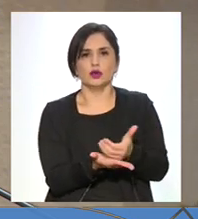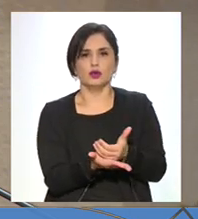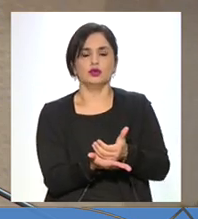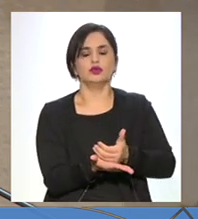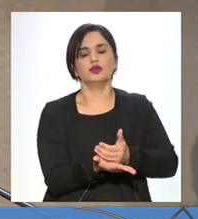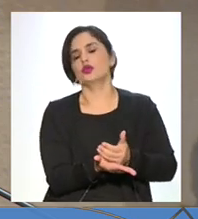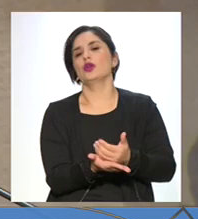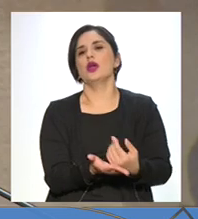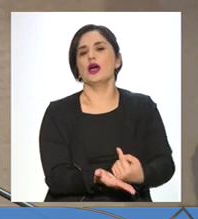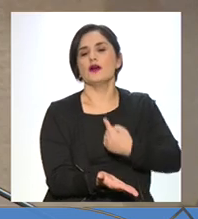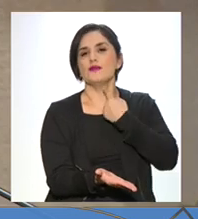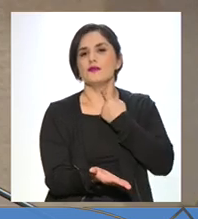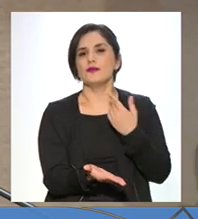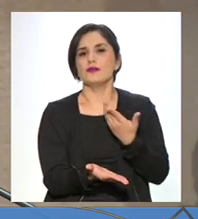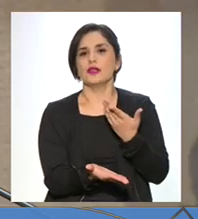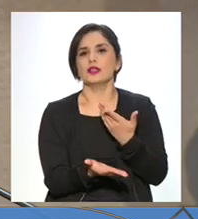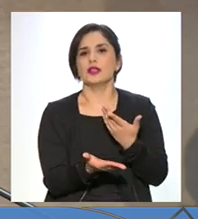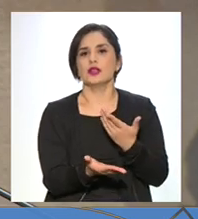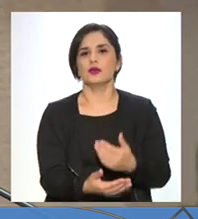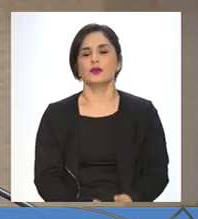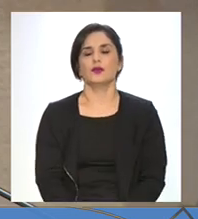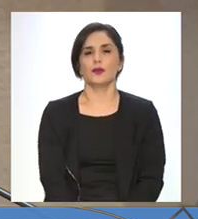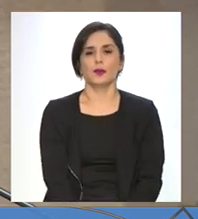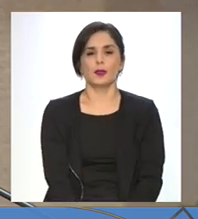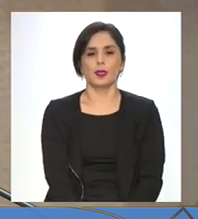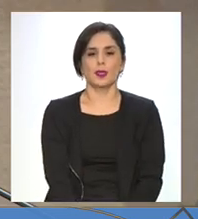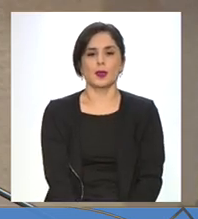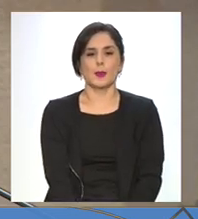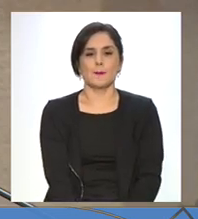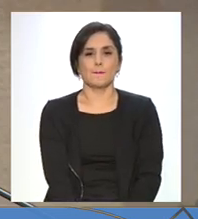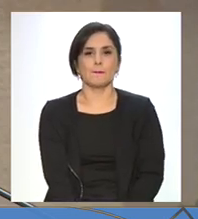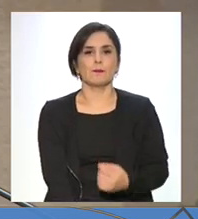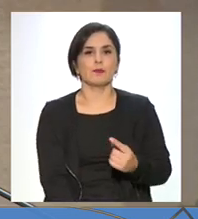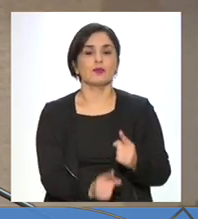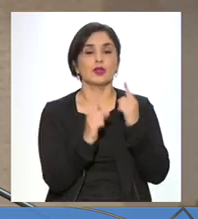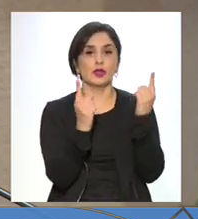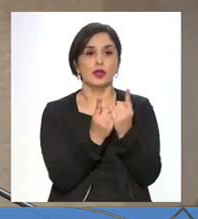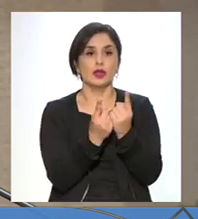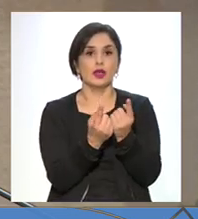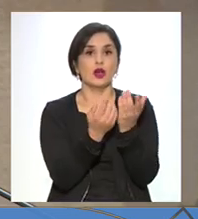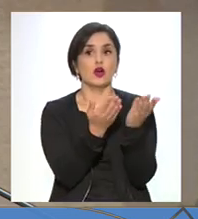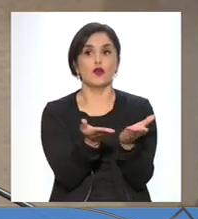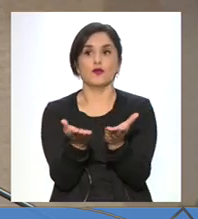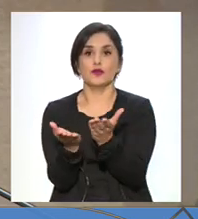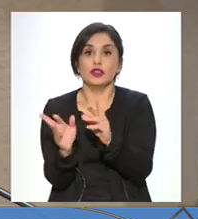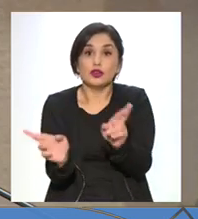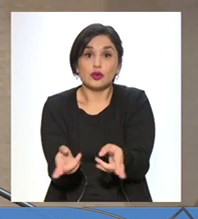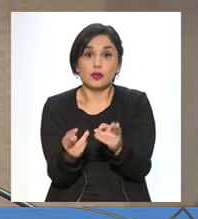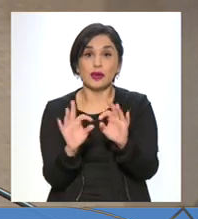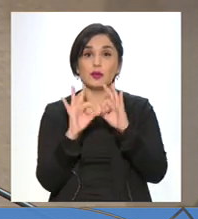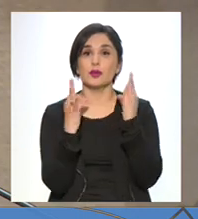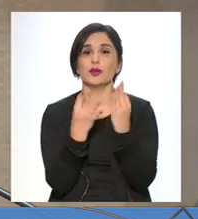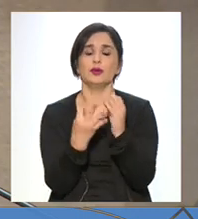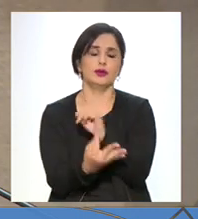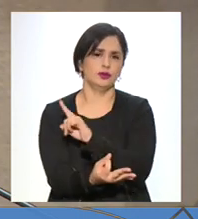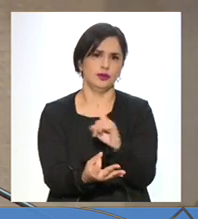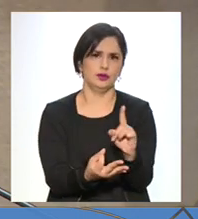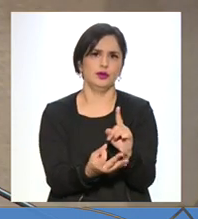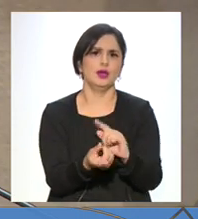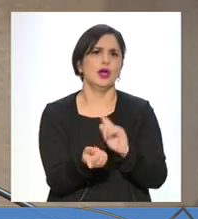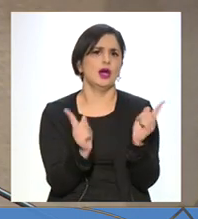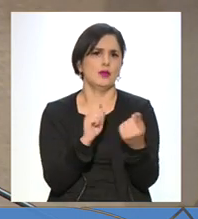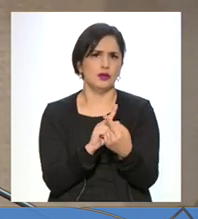gasto privado que ha superado todas las previsiones. Ello en un contexto en que la oferta aún no logra recuperarse completamente, ha modificado